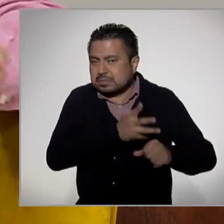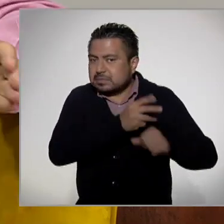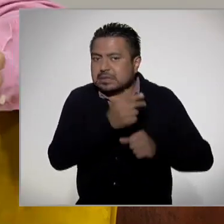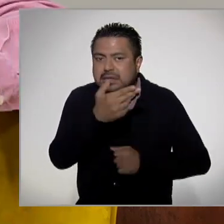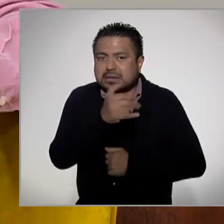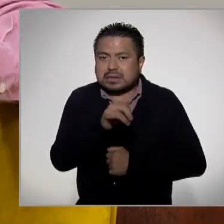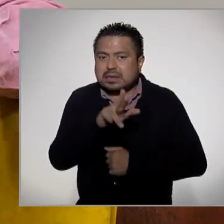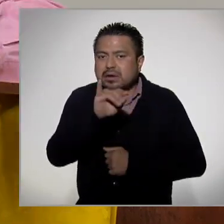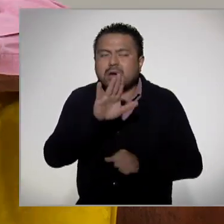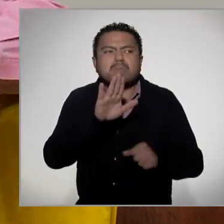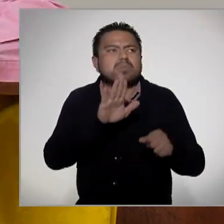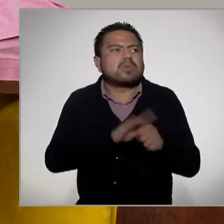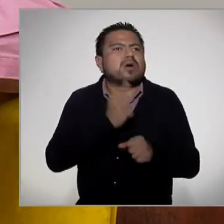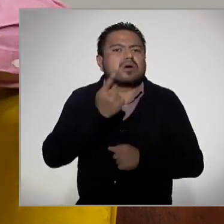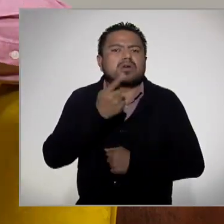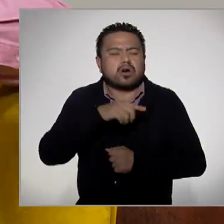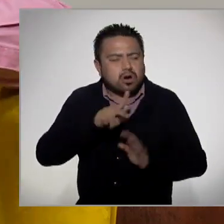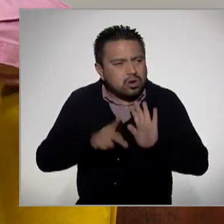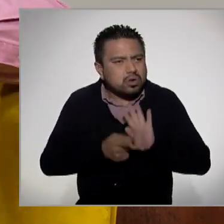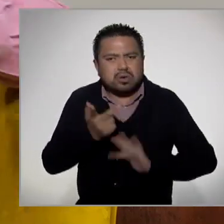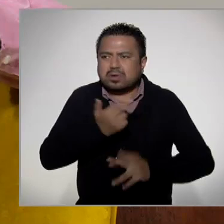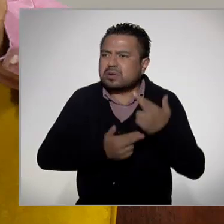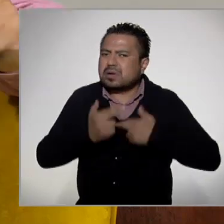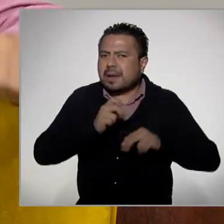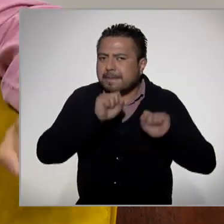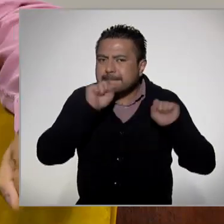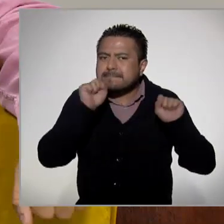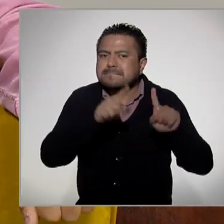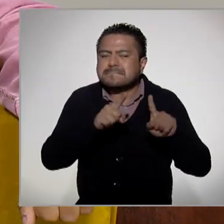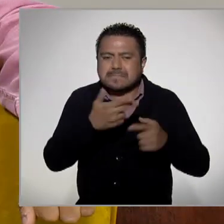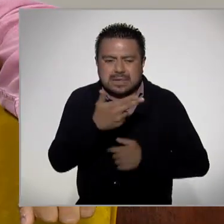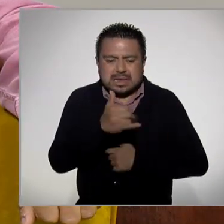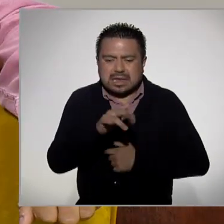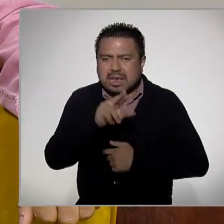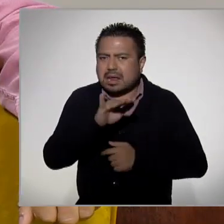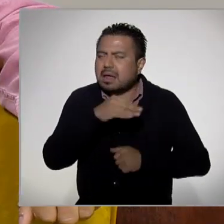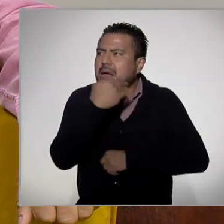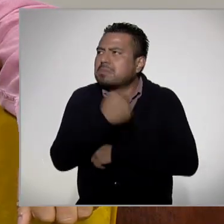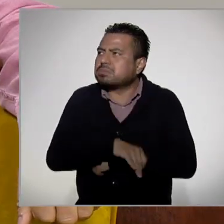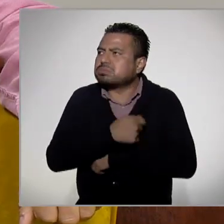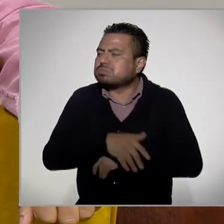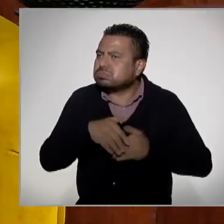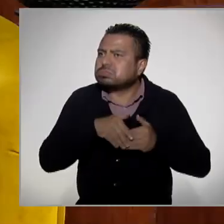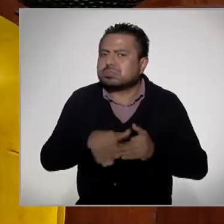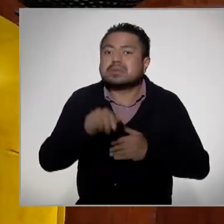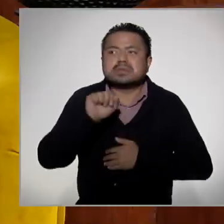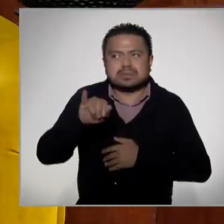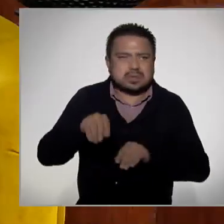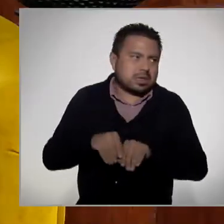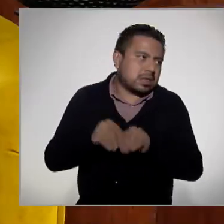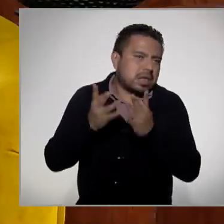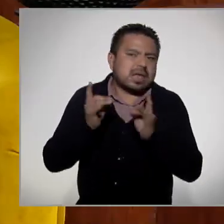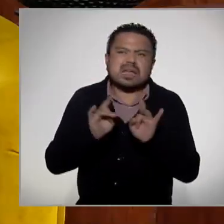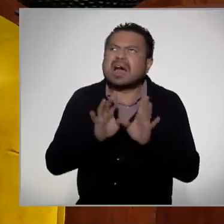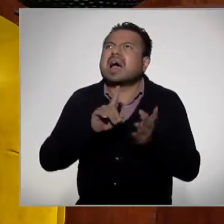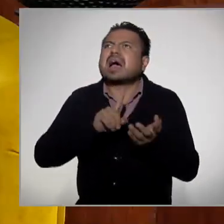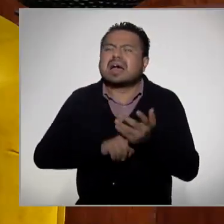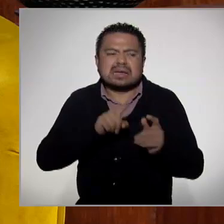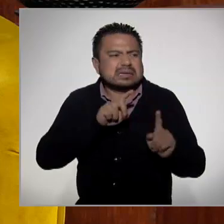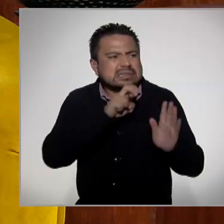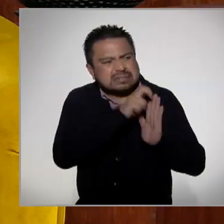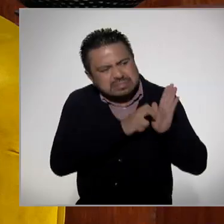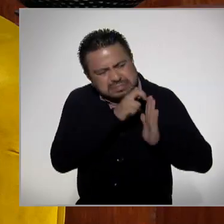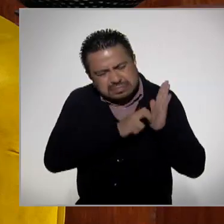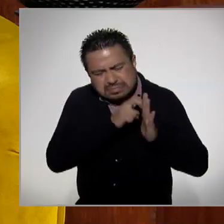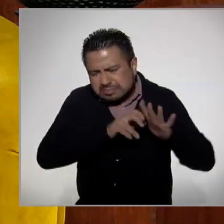hierro sino ver por qué se puede volver a llenar los depósitos de hierro eventualmente citaron bueno si la causa que lo provocó ya se corrigió es